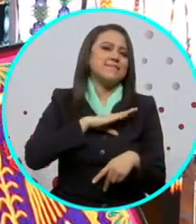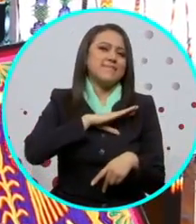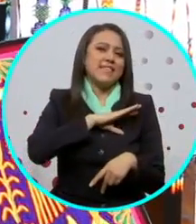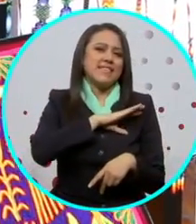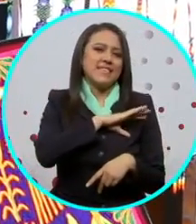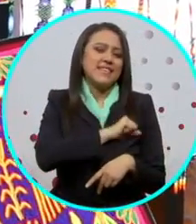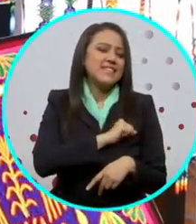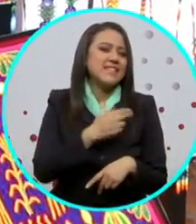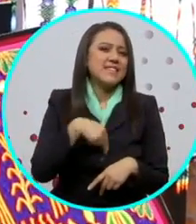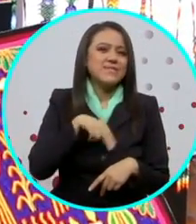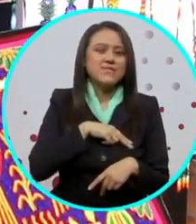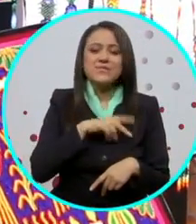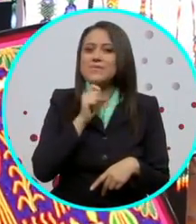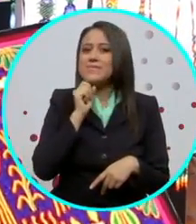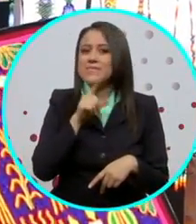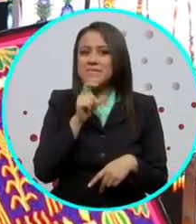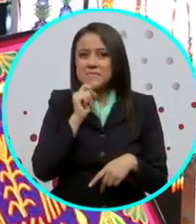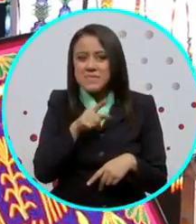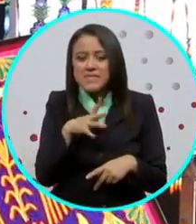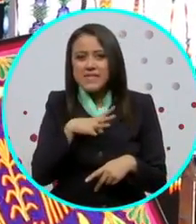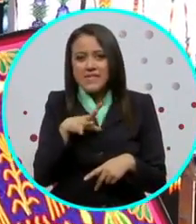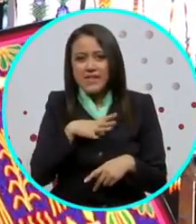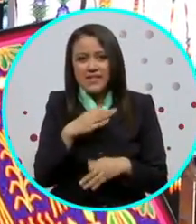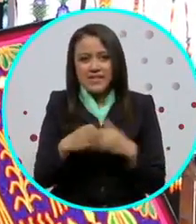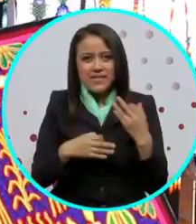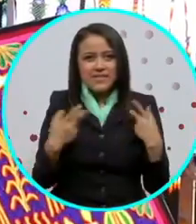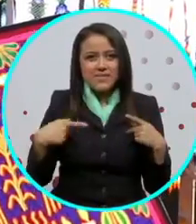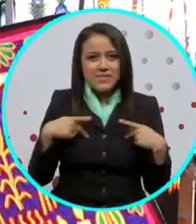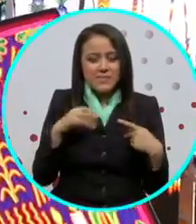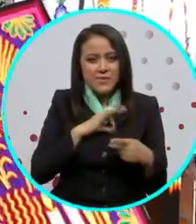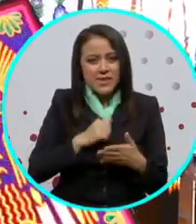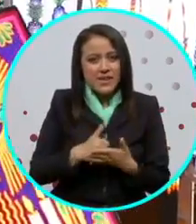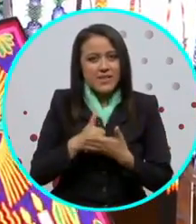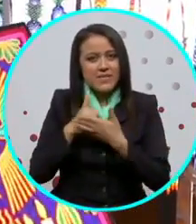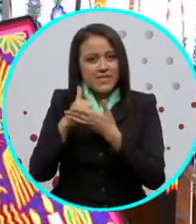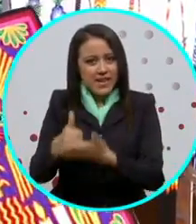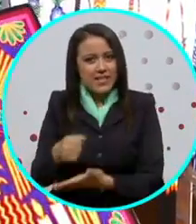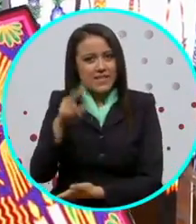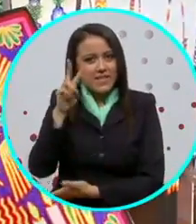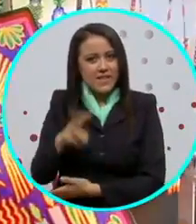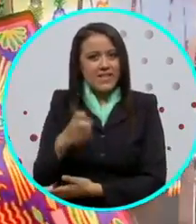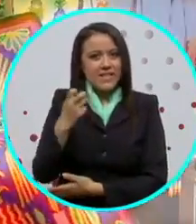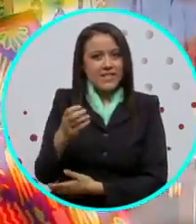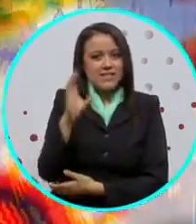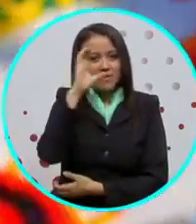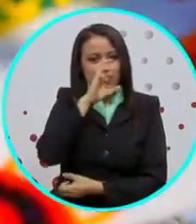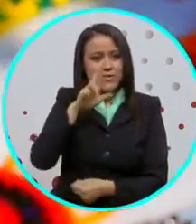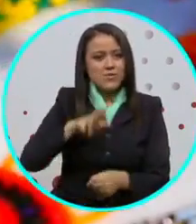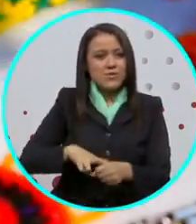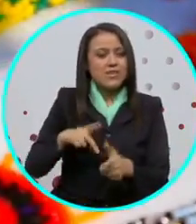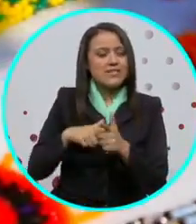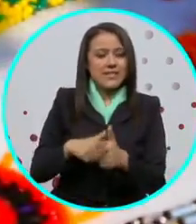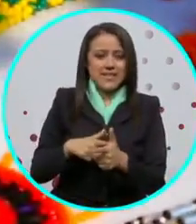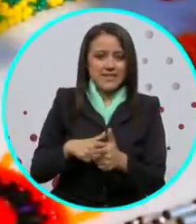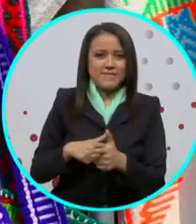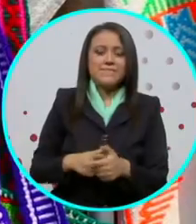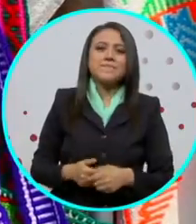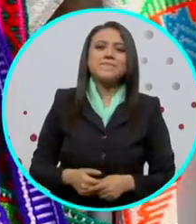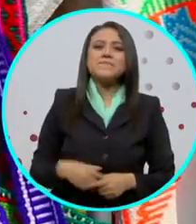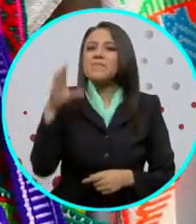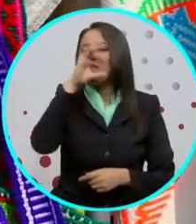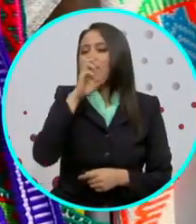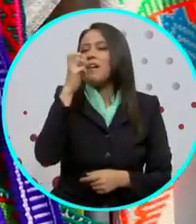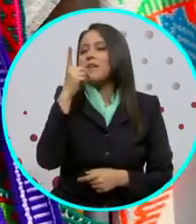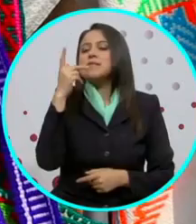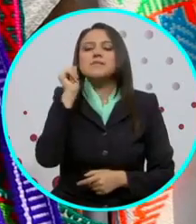estamos, yo creo que entre todo colaborando en que existe esta cultura. Esta cultura es sin